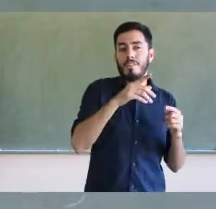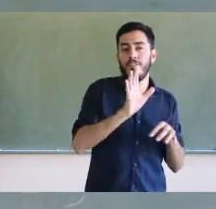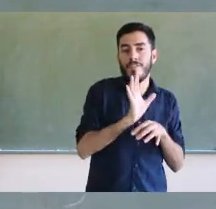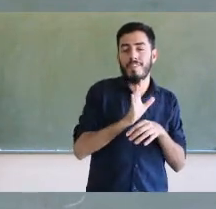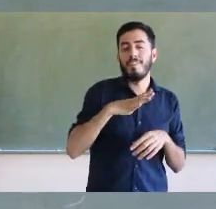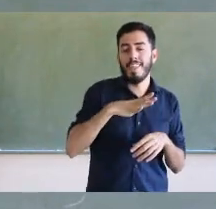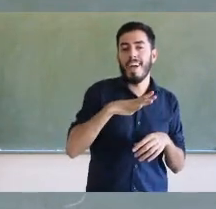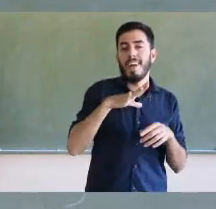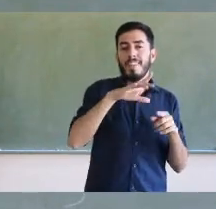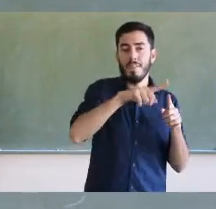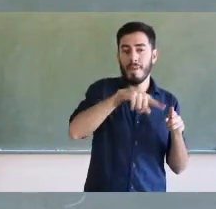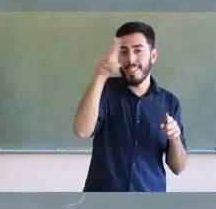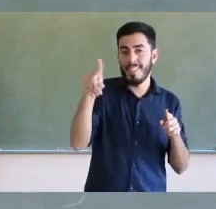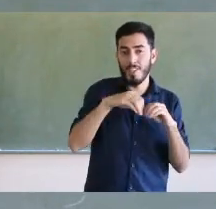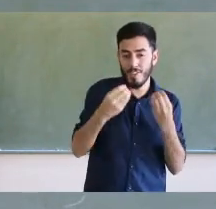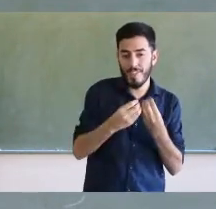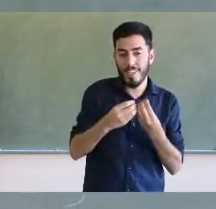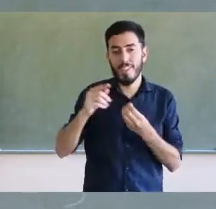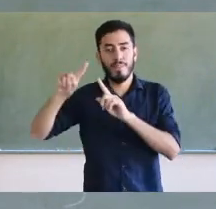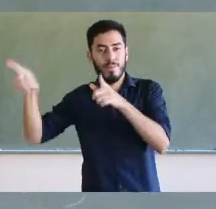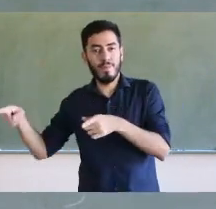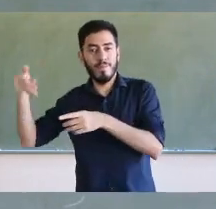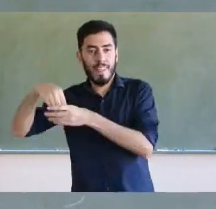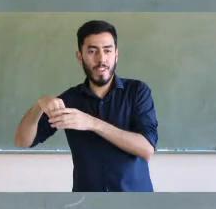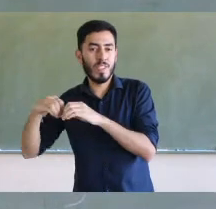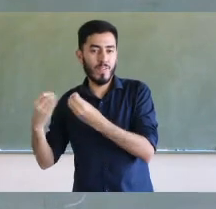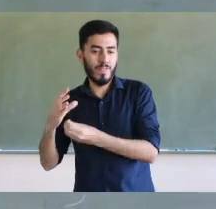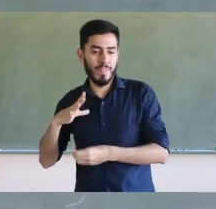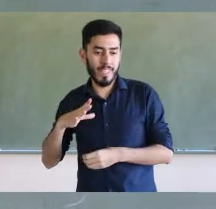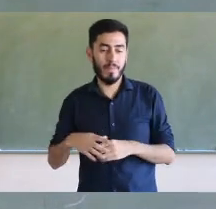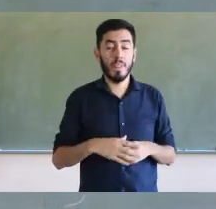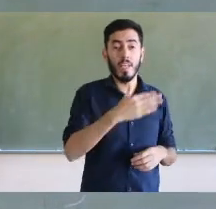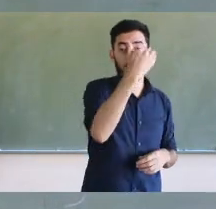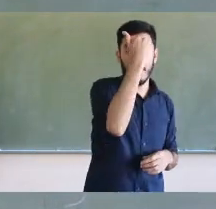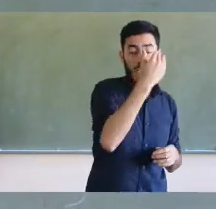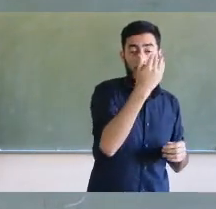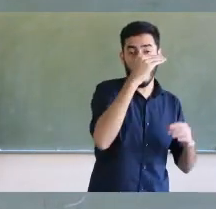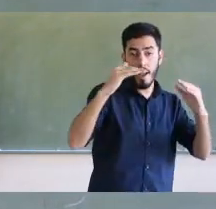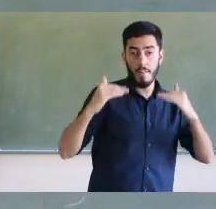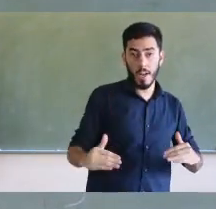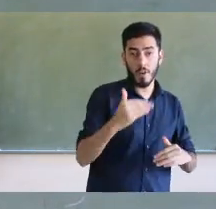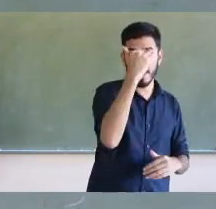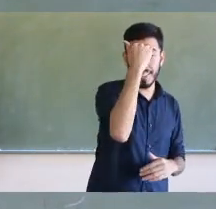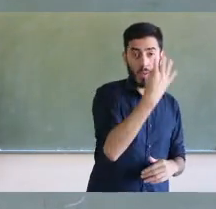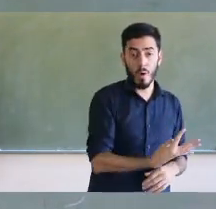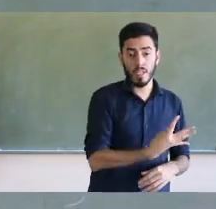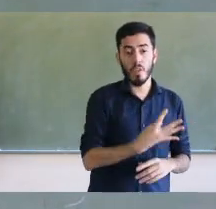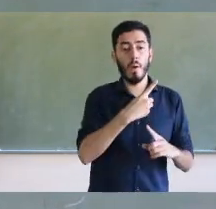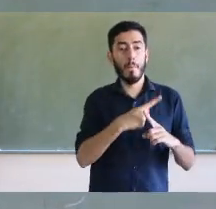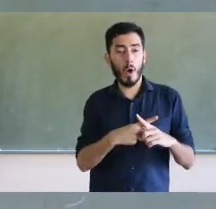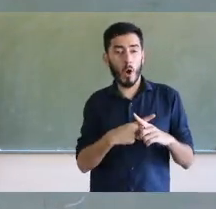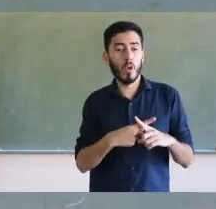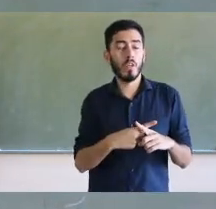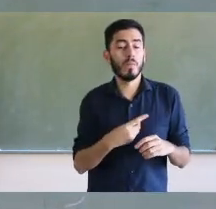dentro de la raíz y del paréntesis. Bajamos 15 cuartos por raíz cuadrada del